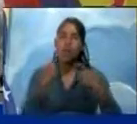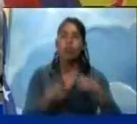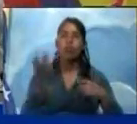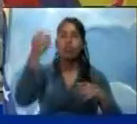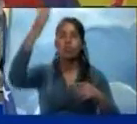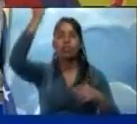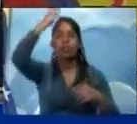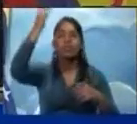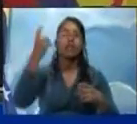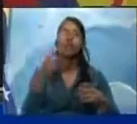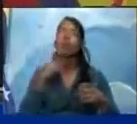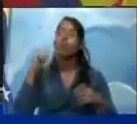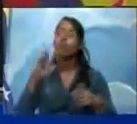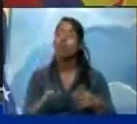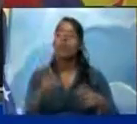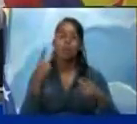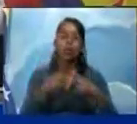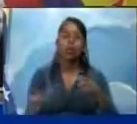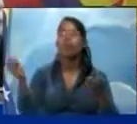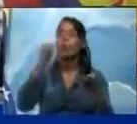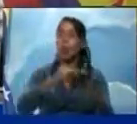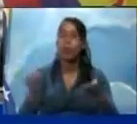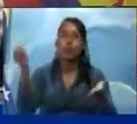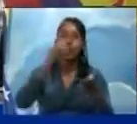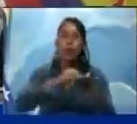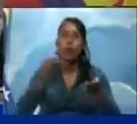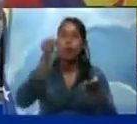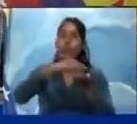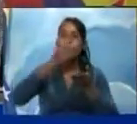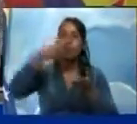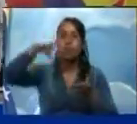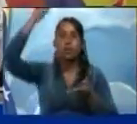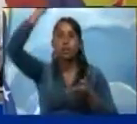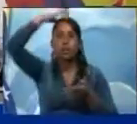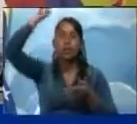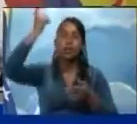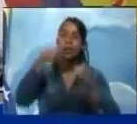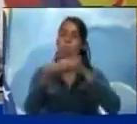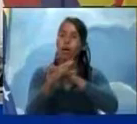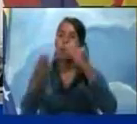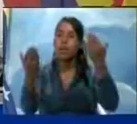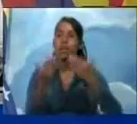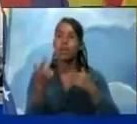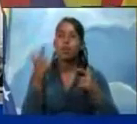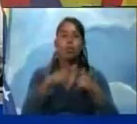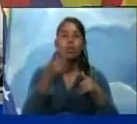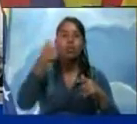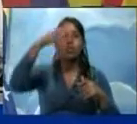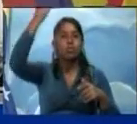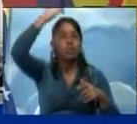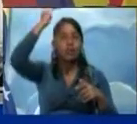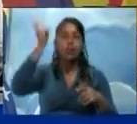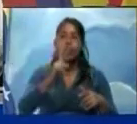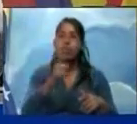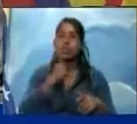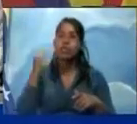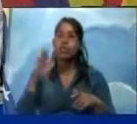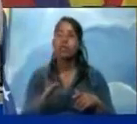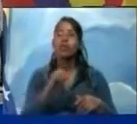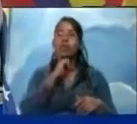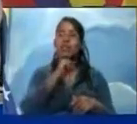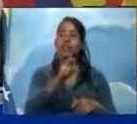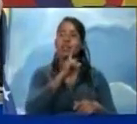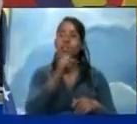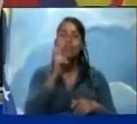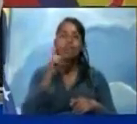Y muera el otro rey, viene otro rey. Rey va, rey viene, pero hay un rey que no se muere. Y ese rey